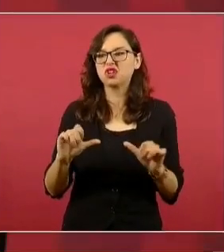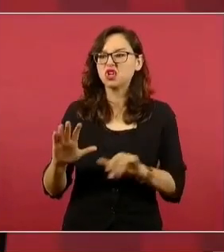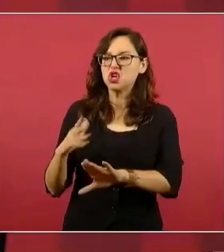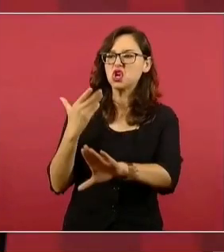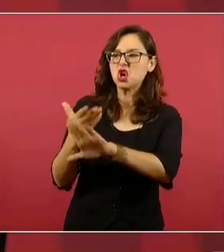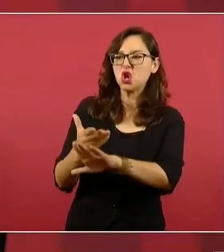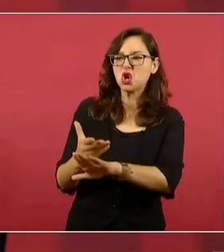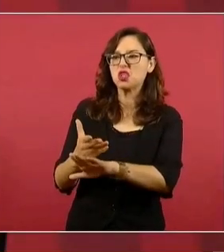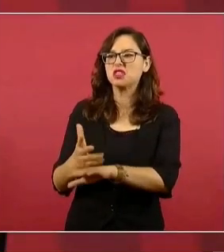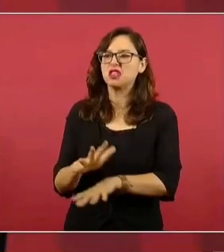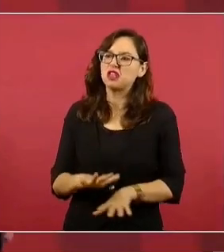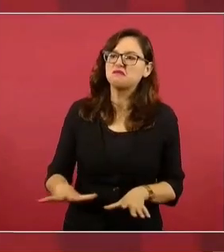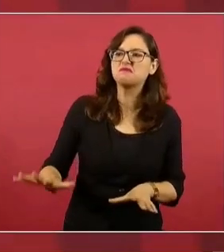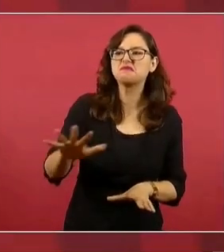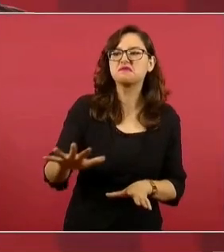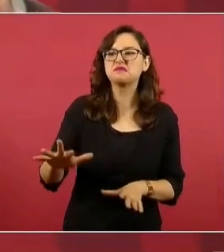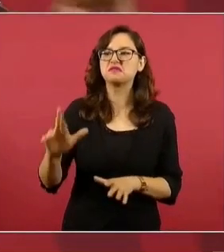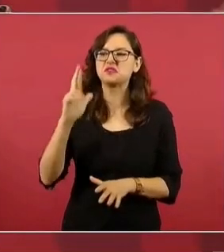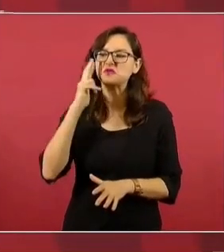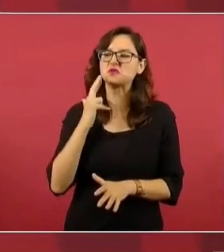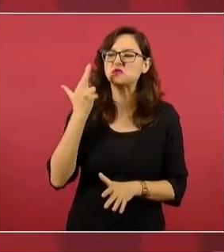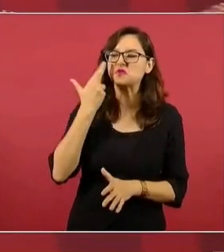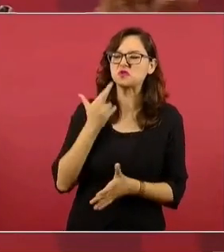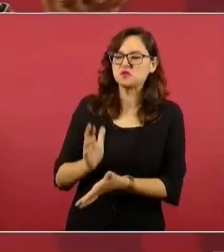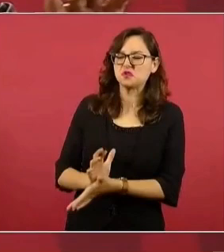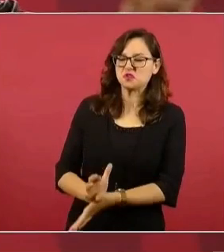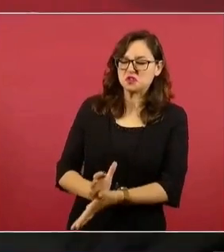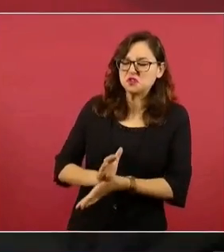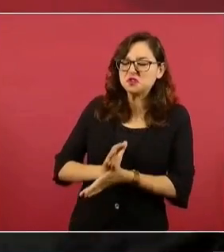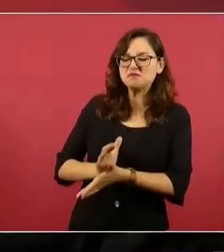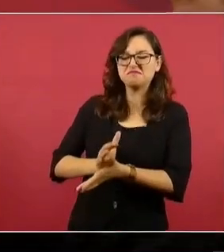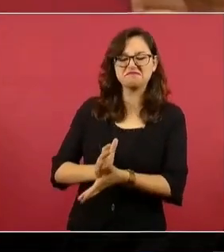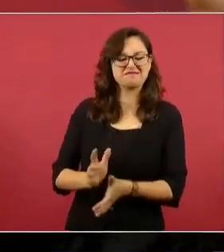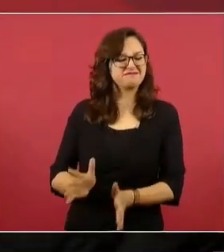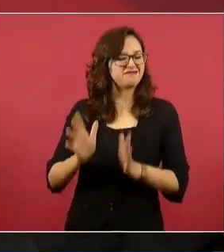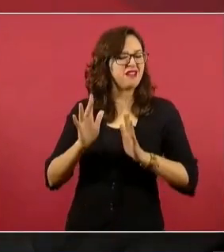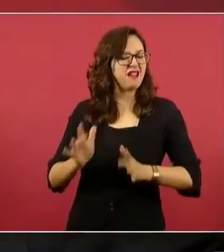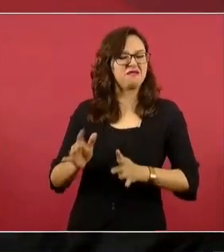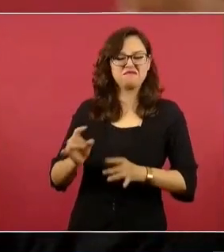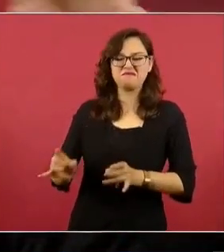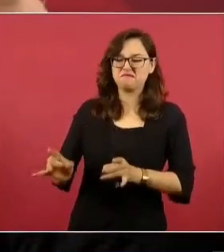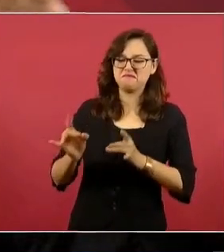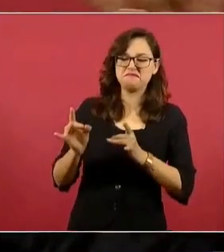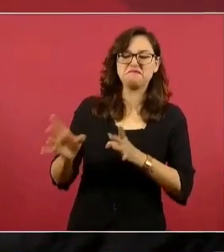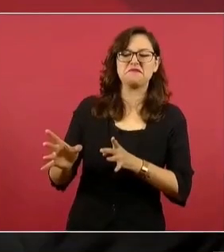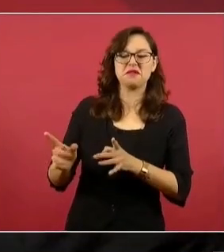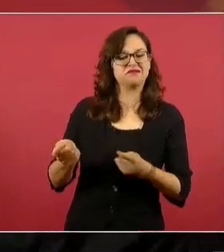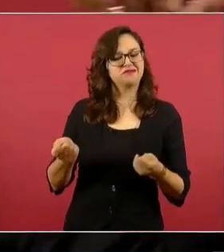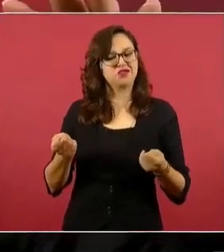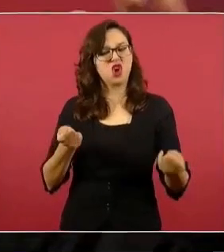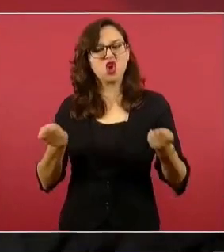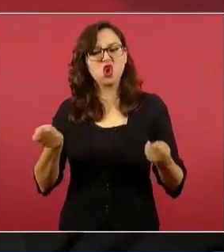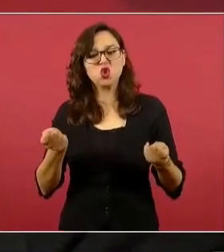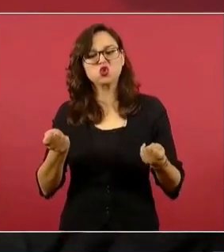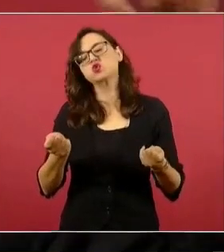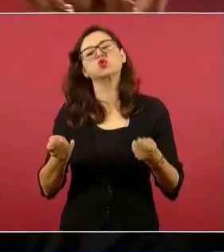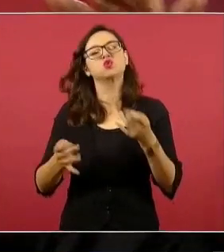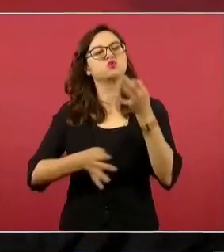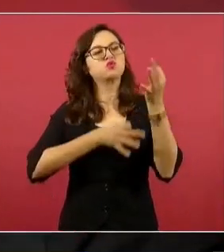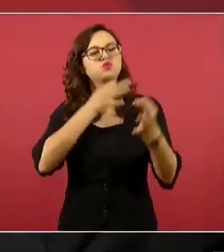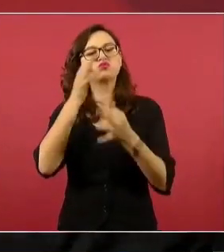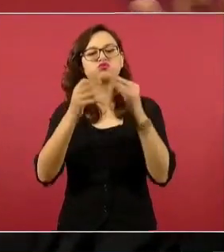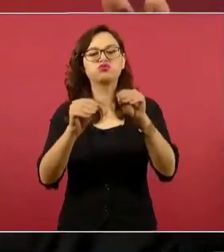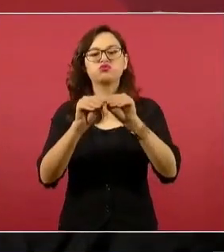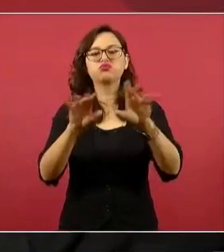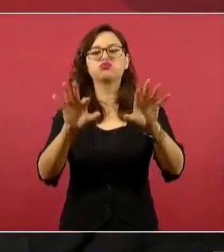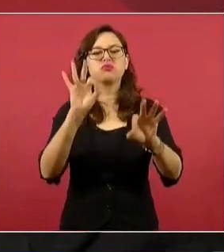racistas, de que ya habían dominado con la campaña